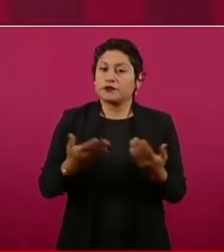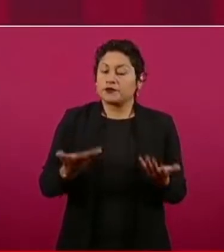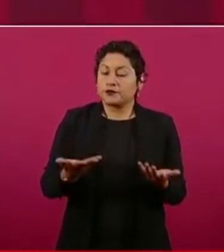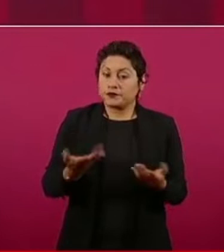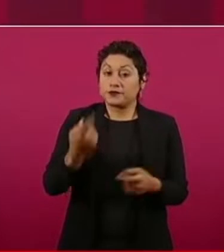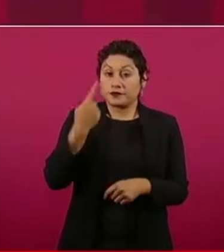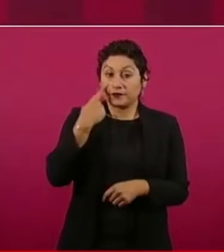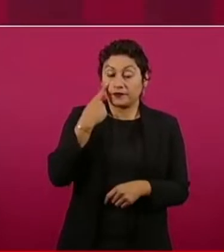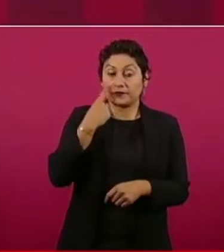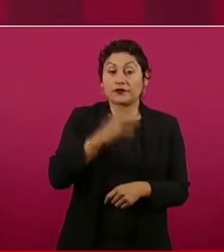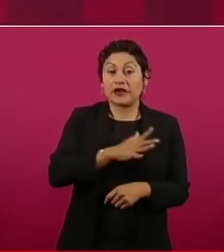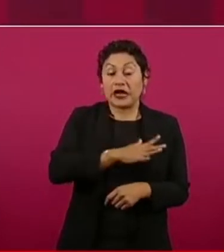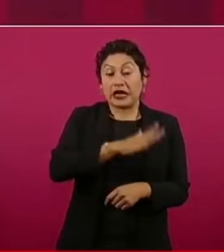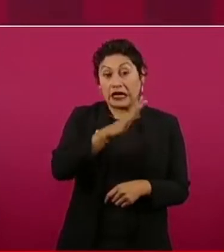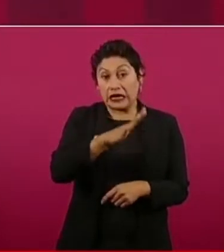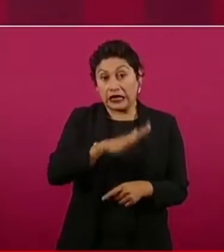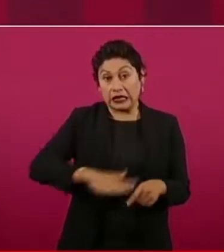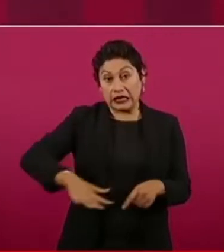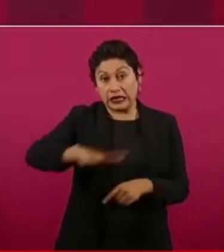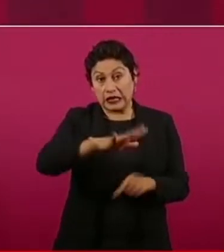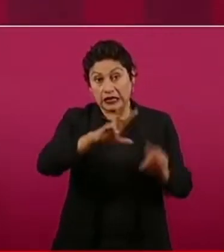se ha avanzado.